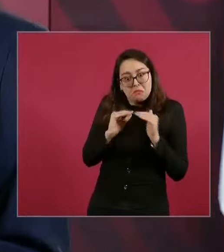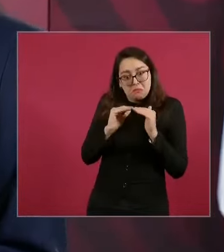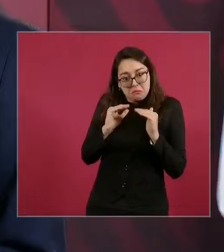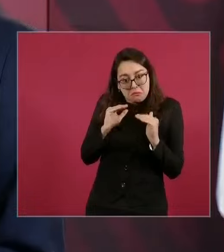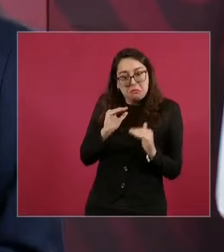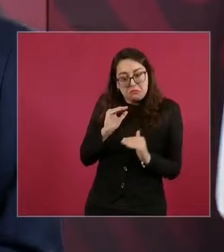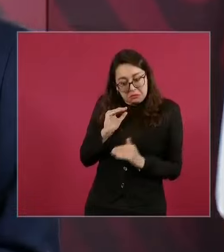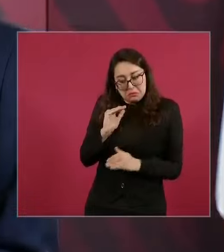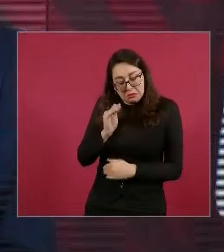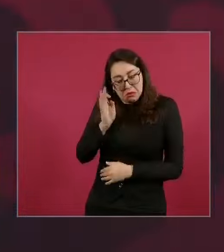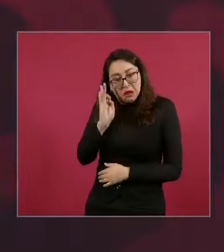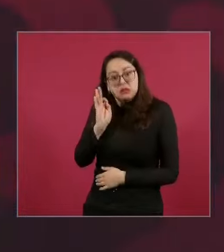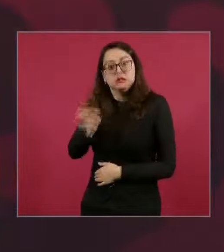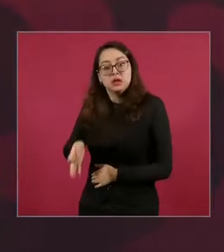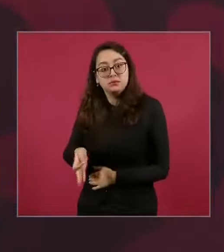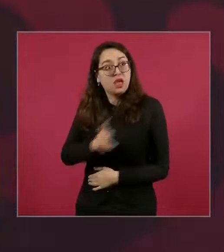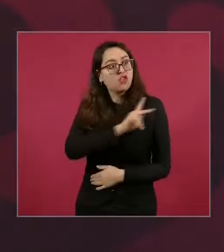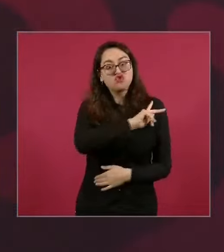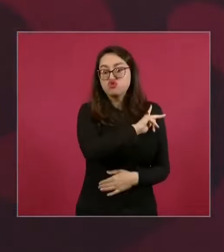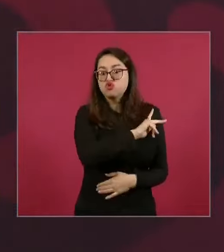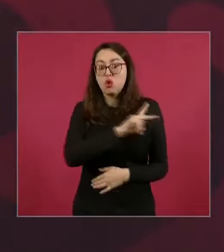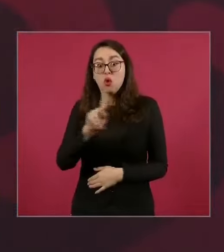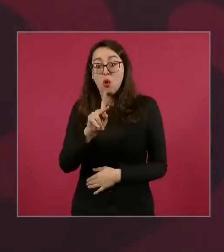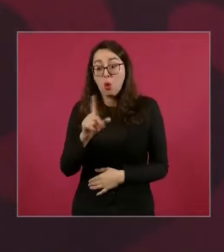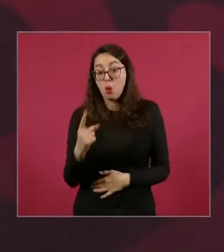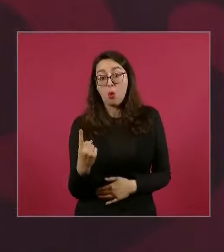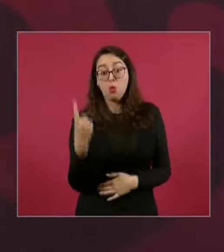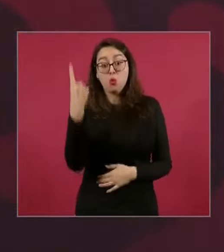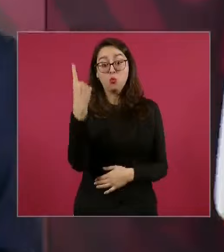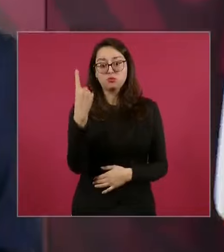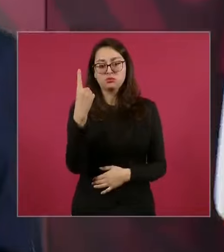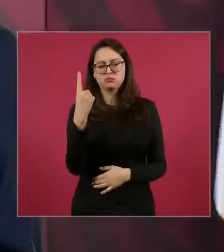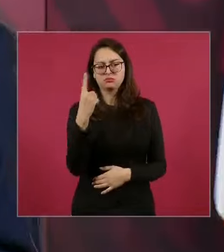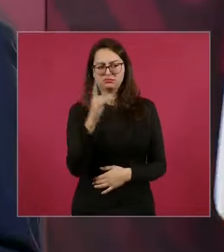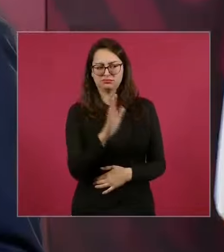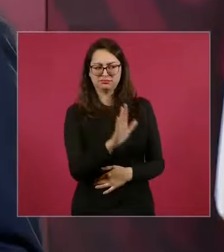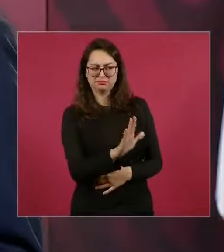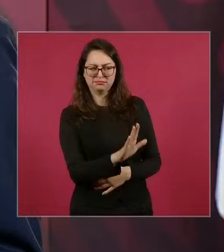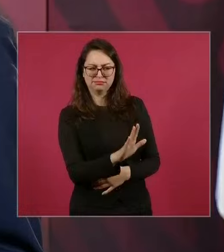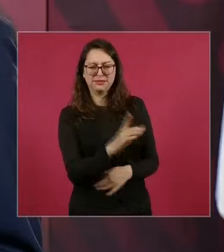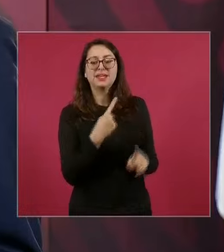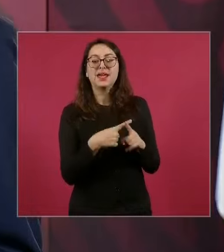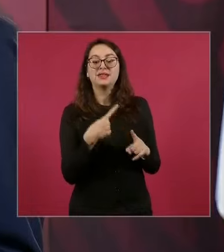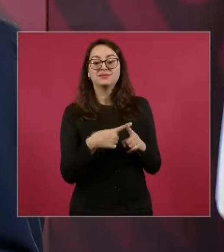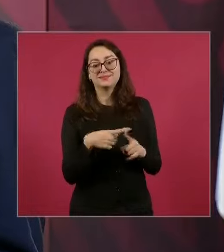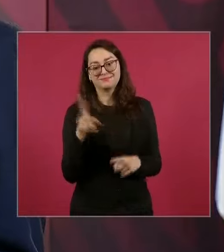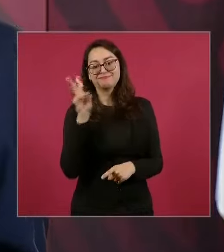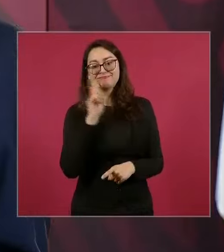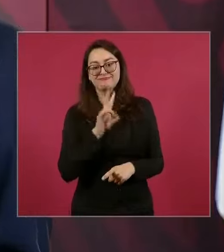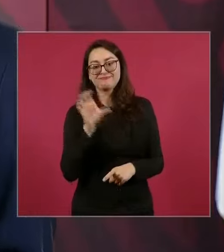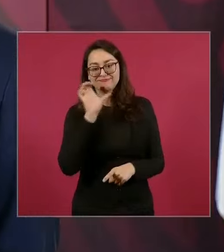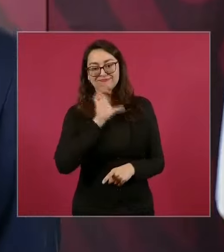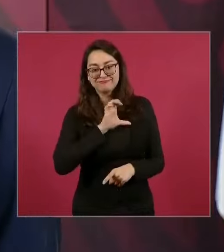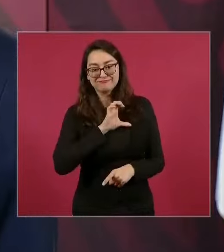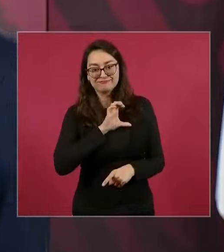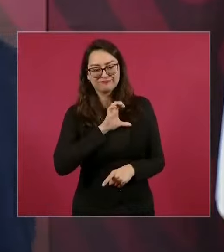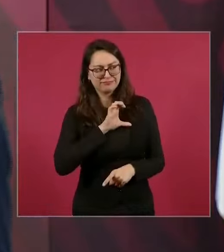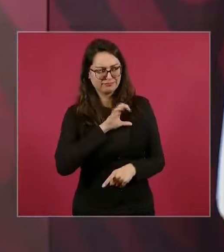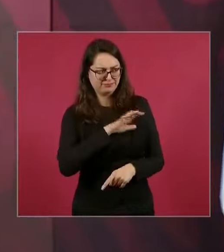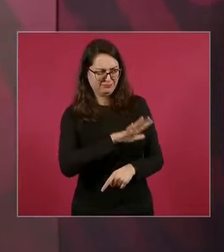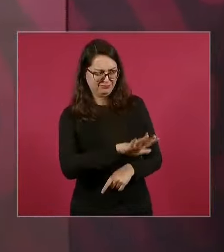estas investigaciones. Eso es todo. Lo que está diciendo el New York Times, su reportaje, si lo pudiéramos resumir, es el Estados Unidos investigó